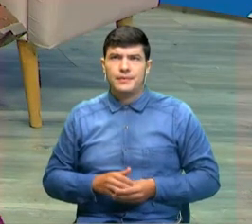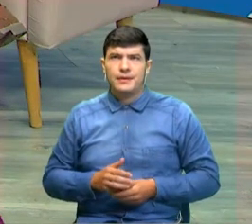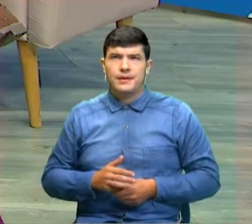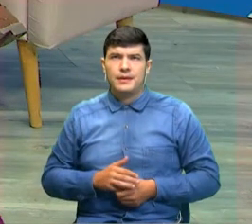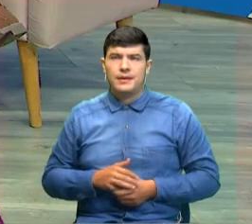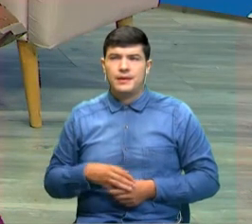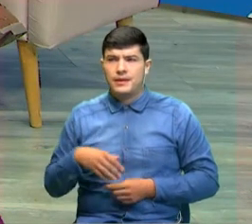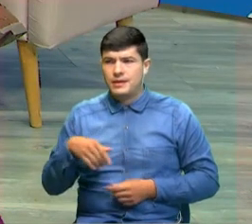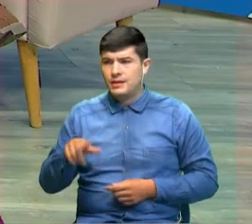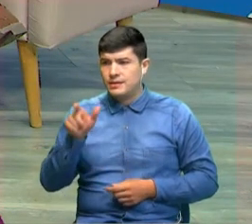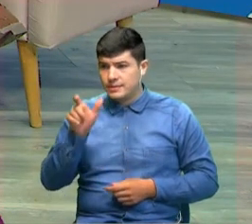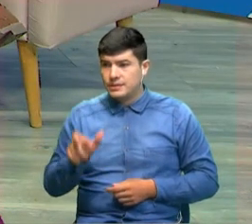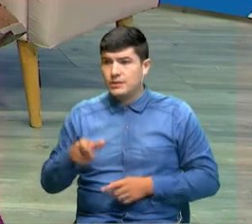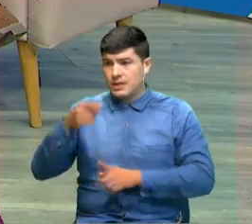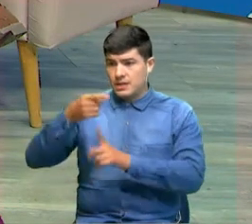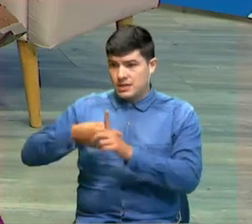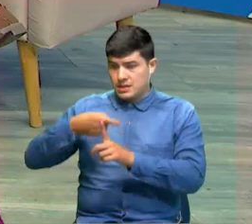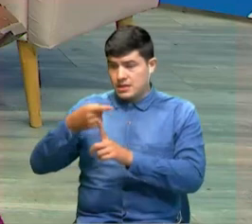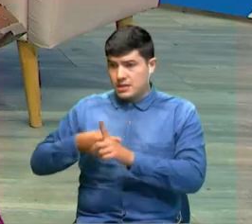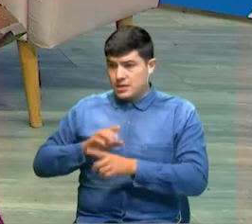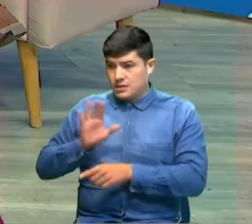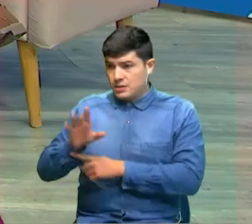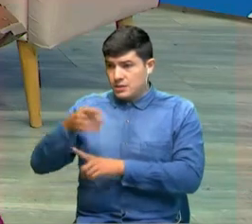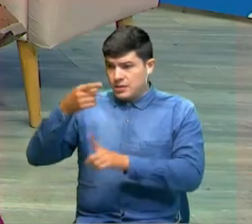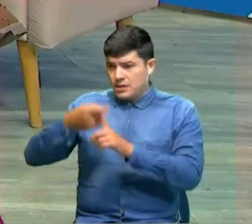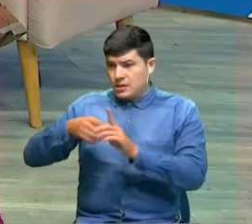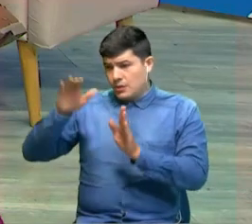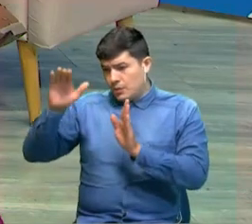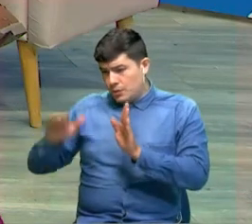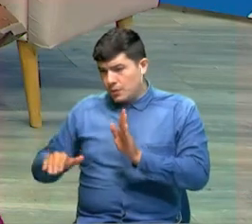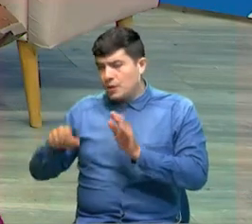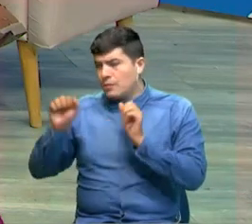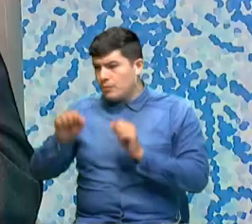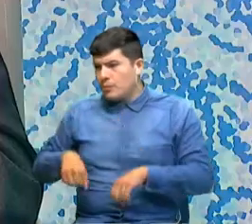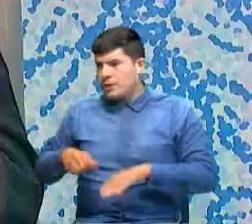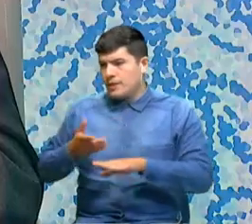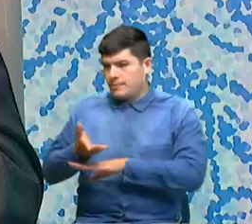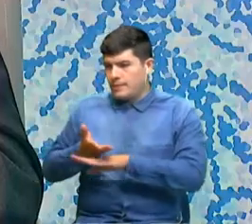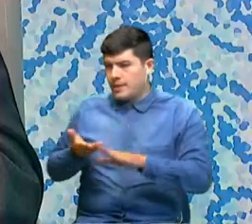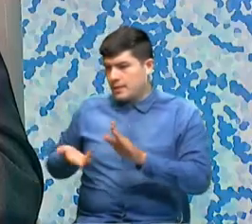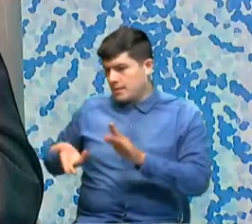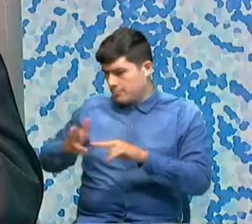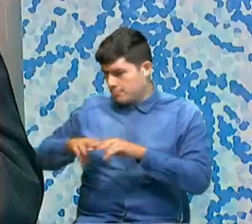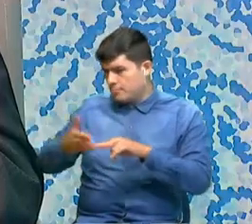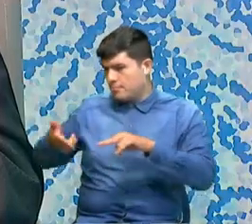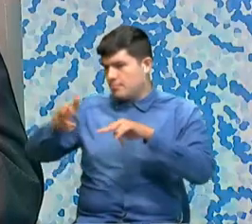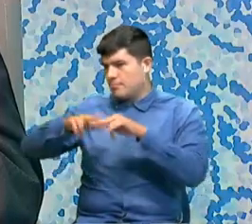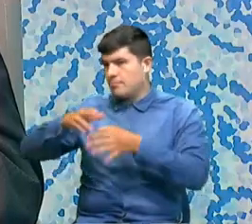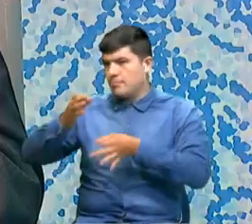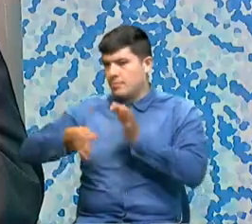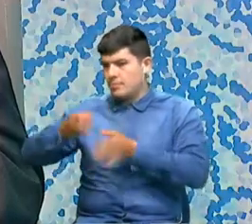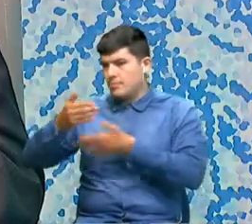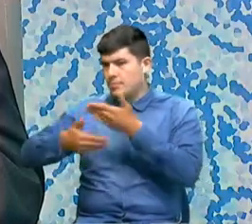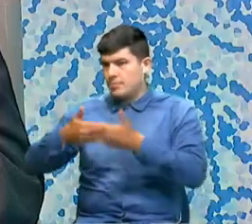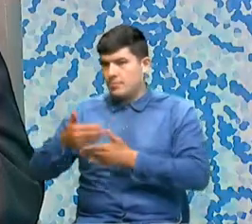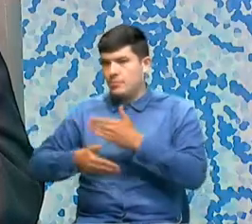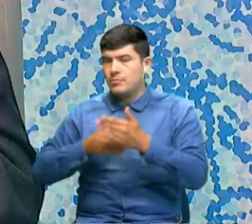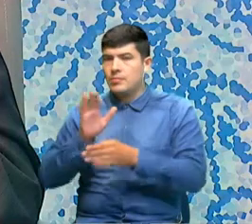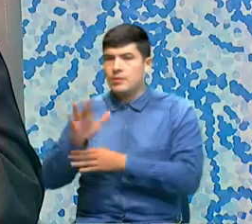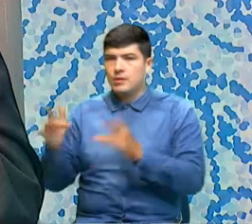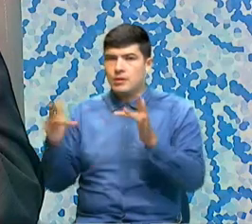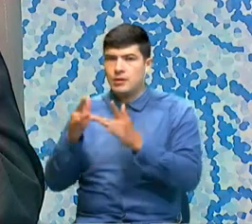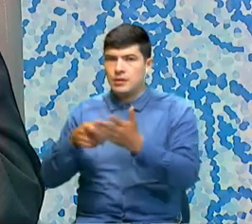el arrendador, si el arriendo quedó muy bajito, puede pedir un ajuste por vía judicial del